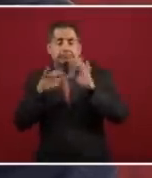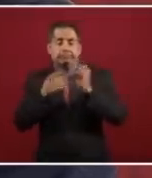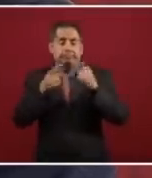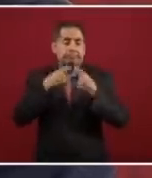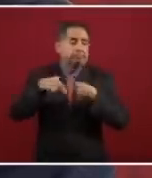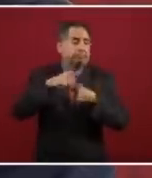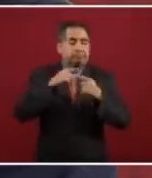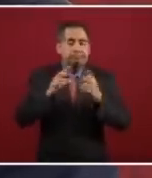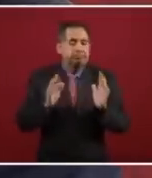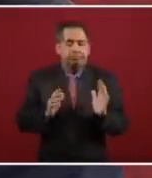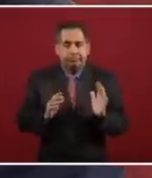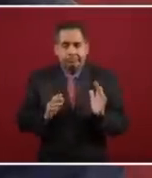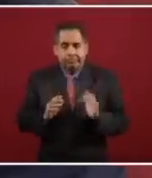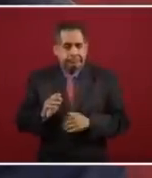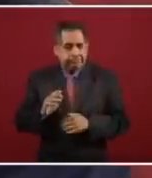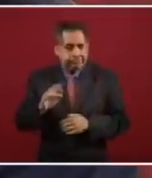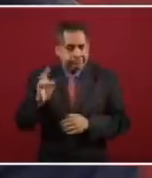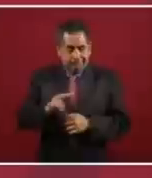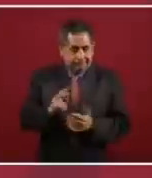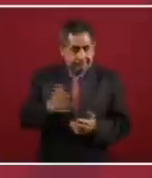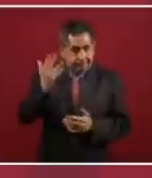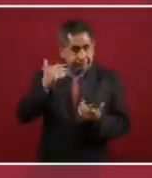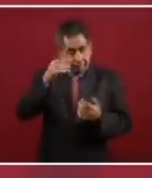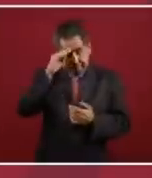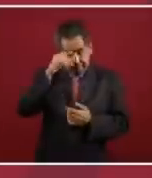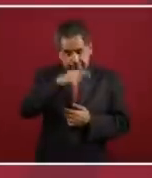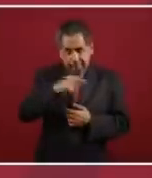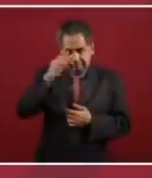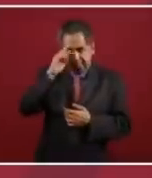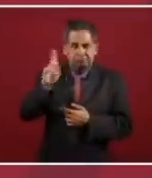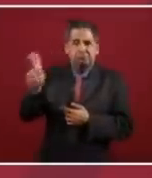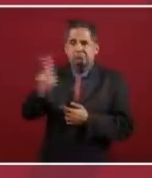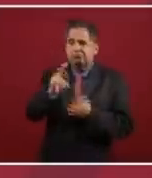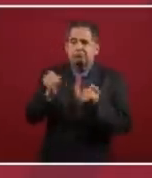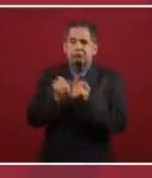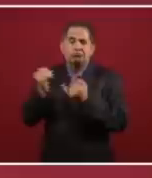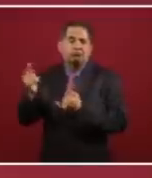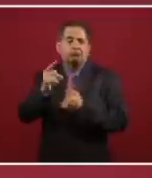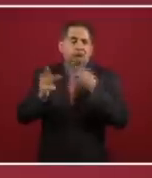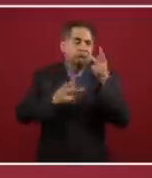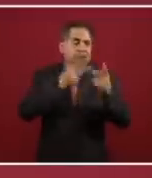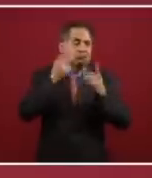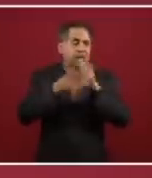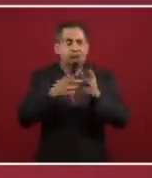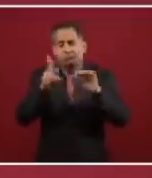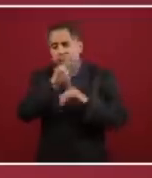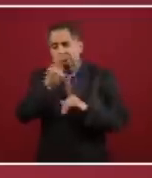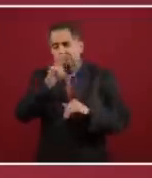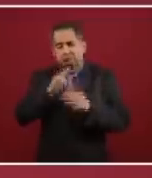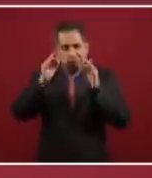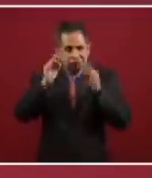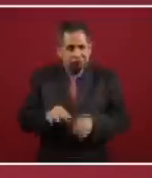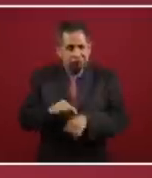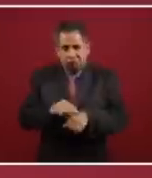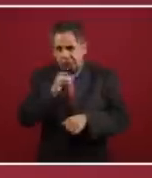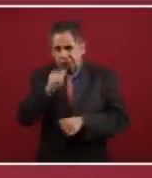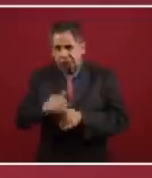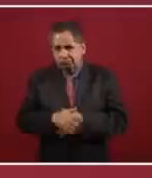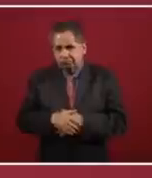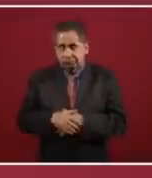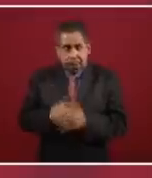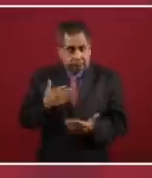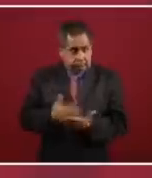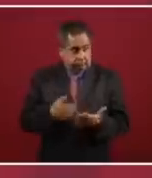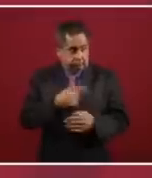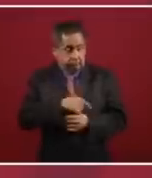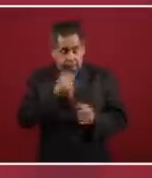que iba a ser, como siempre, demagogia. Y ahora están hasta